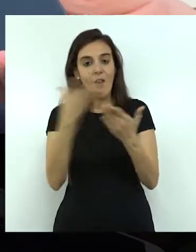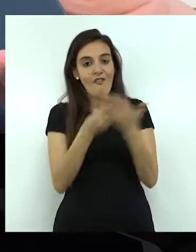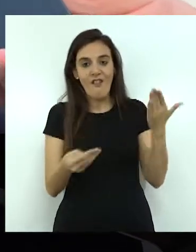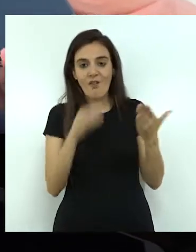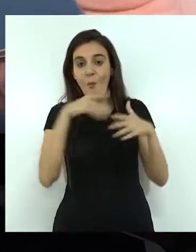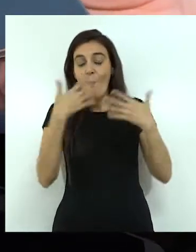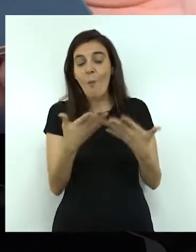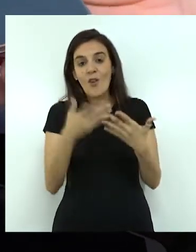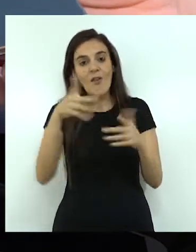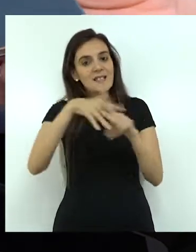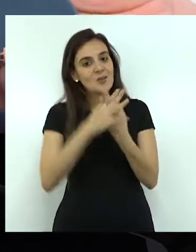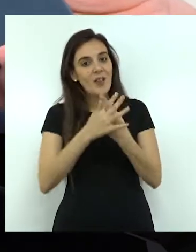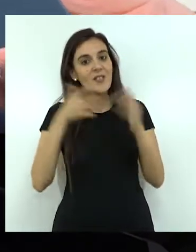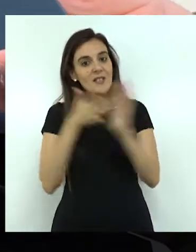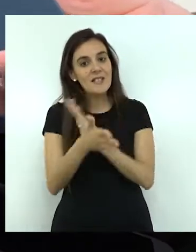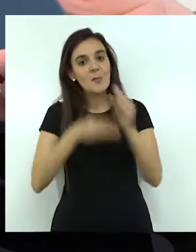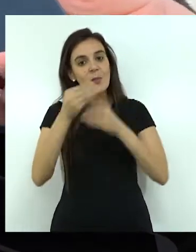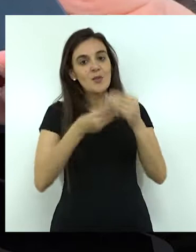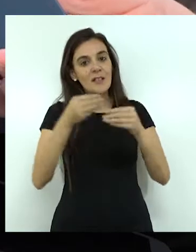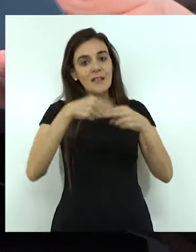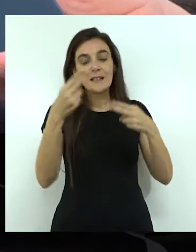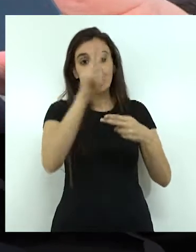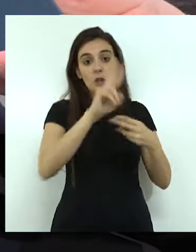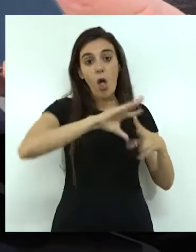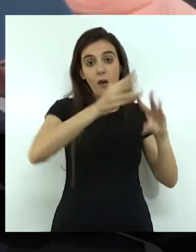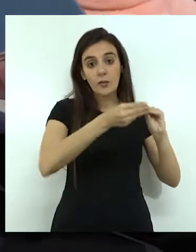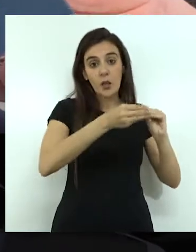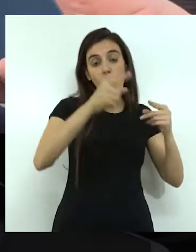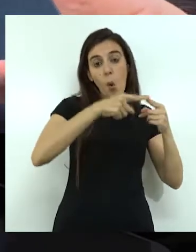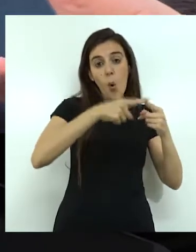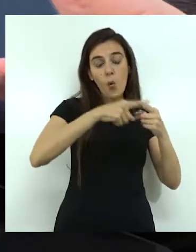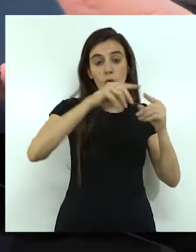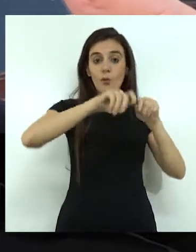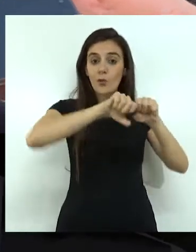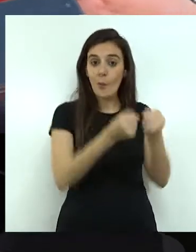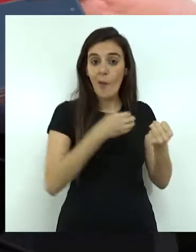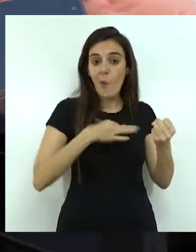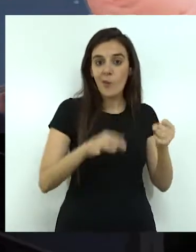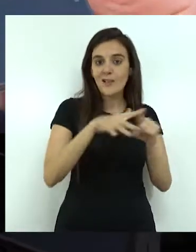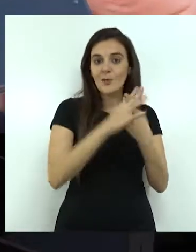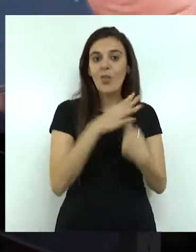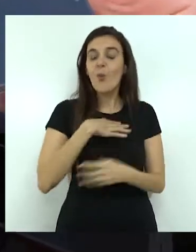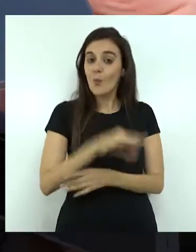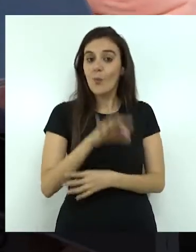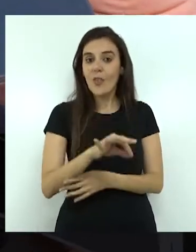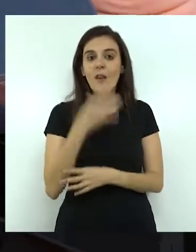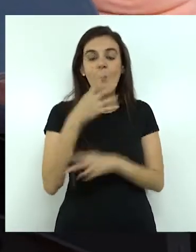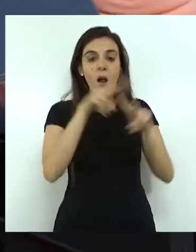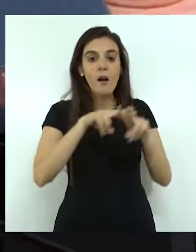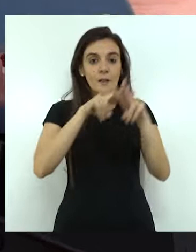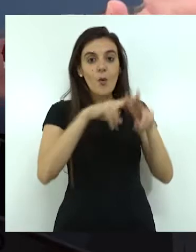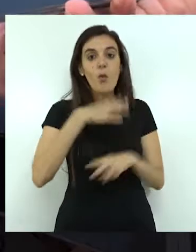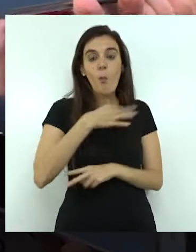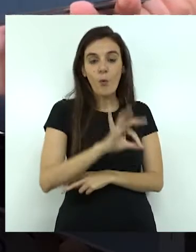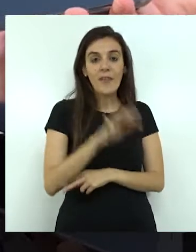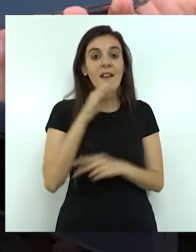caso siempre hemos intentado que haya dos taxis adaptados uno se puede también a variar es otra circunstancia que tiene que pasar revisiones y demás